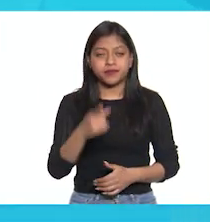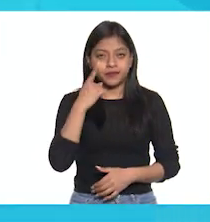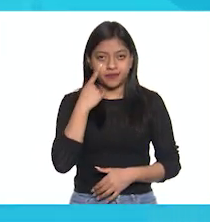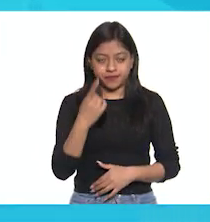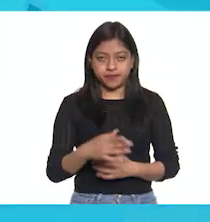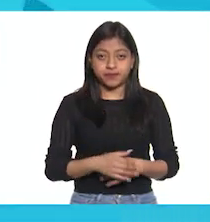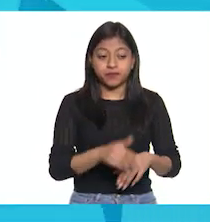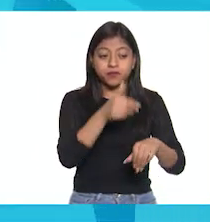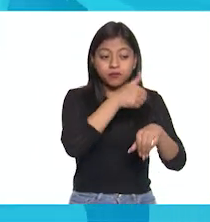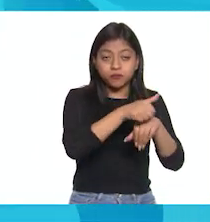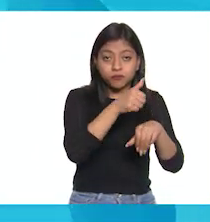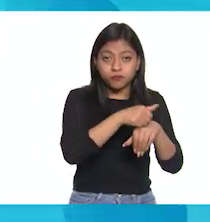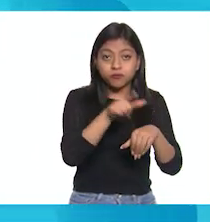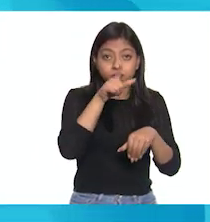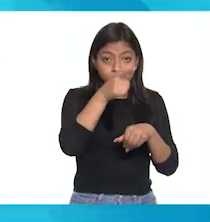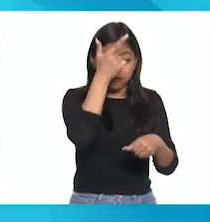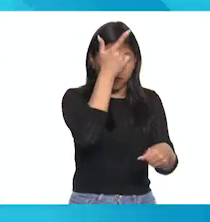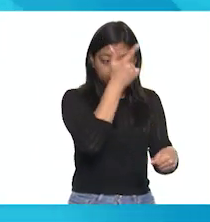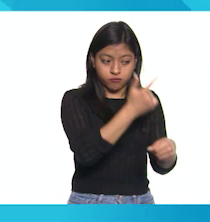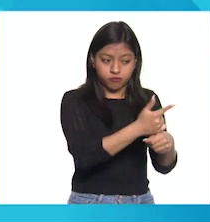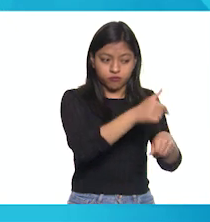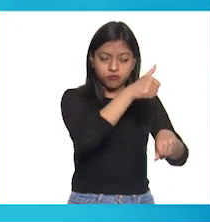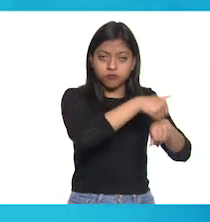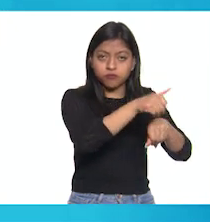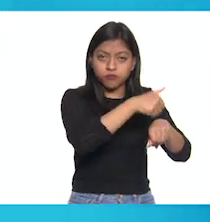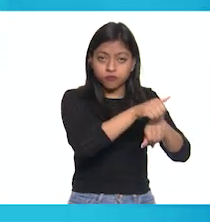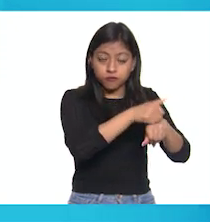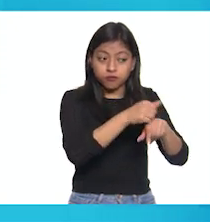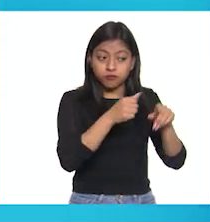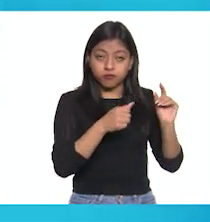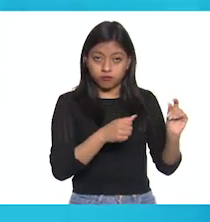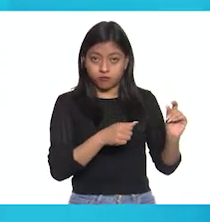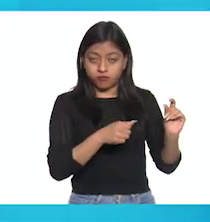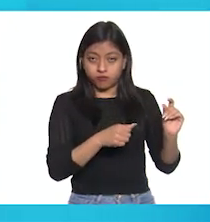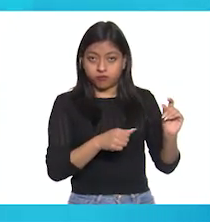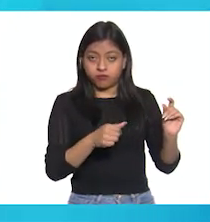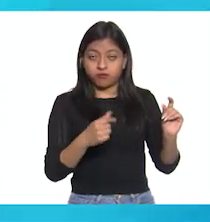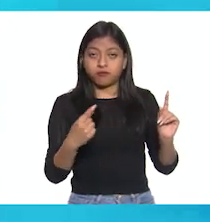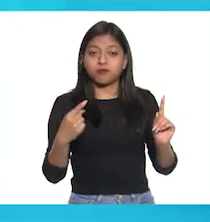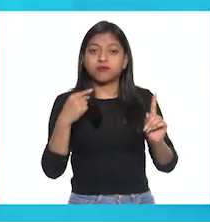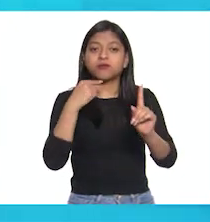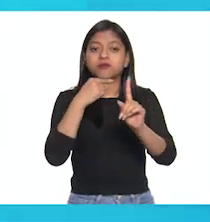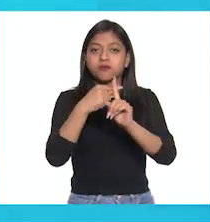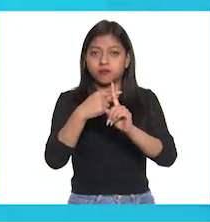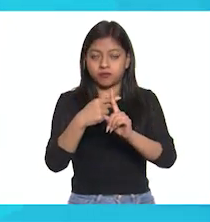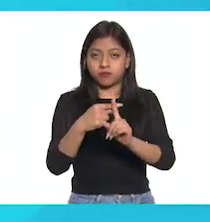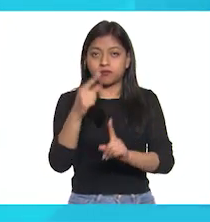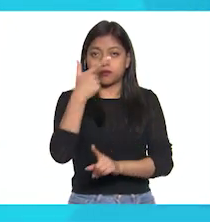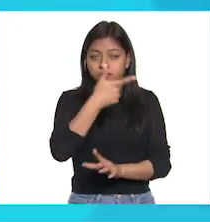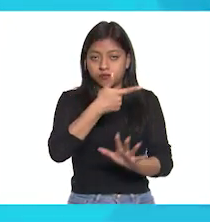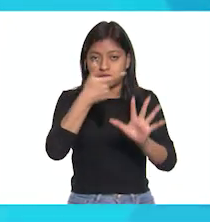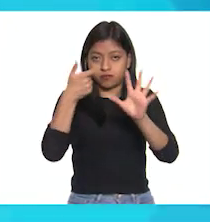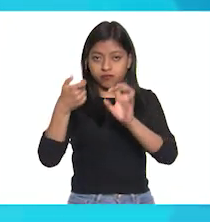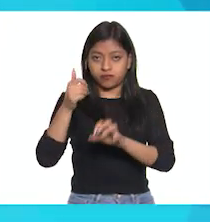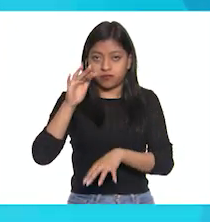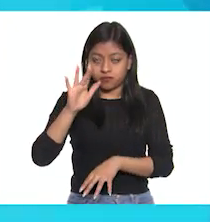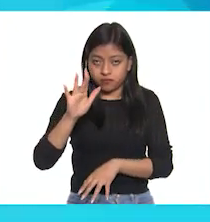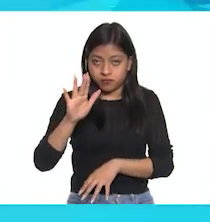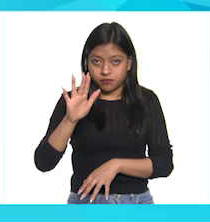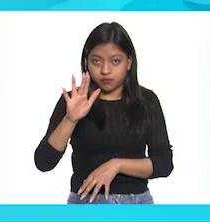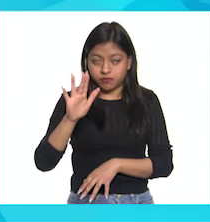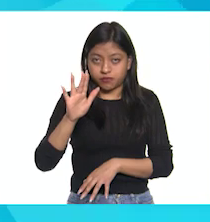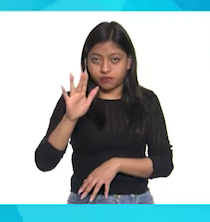número que... ¿Que si le restamos? No, que si le sumamos 750.